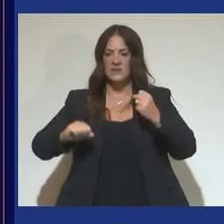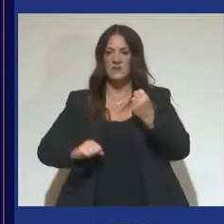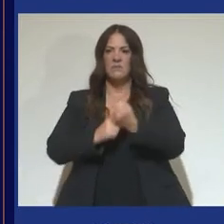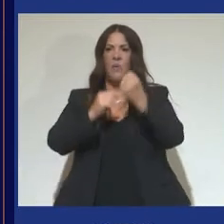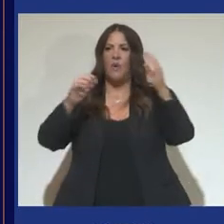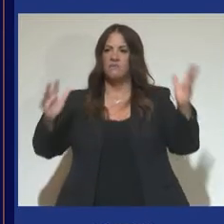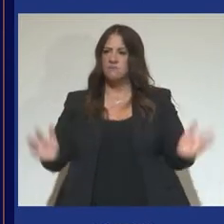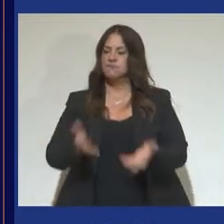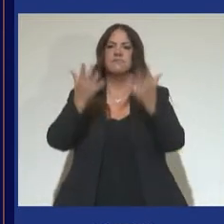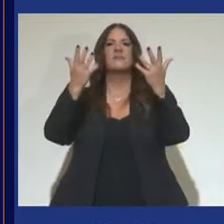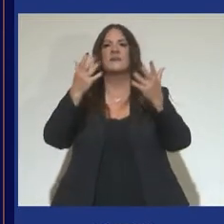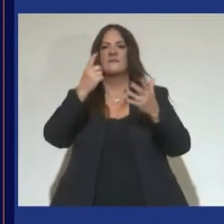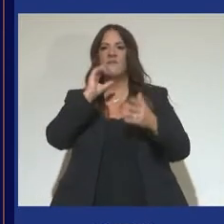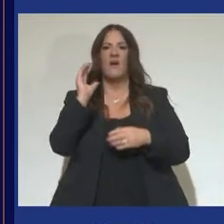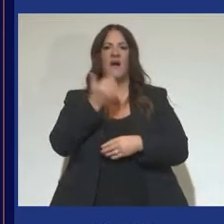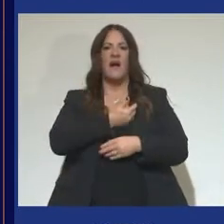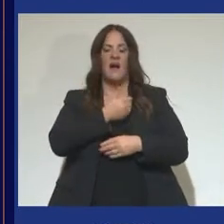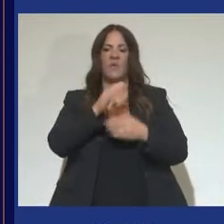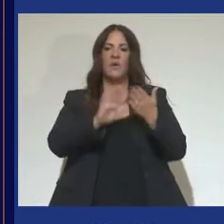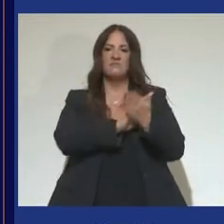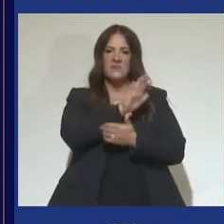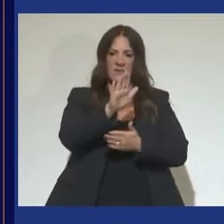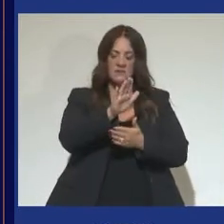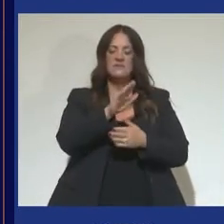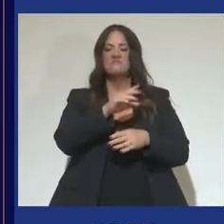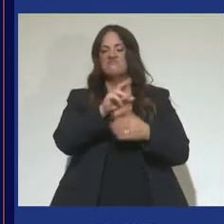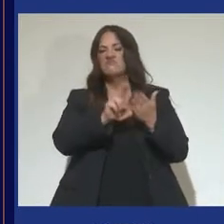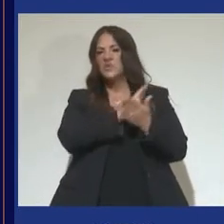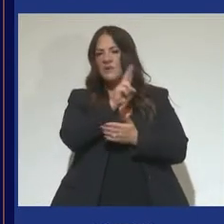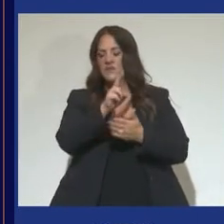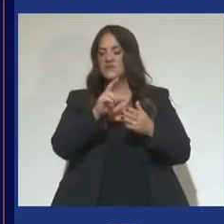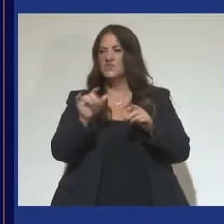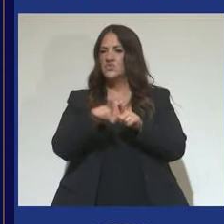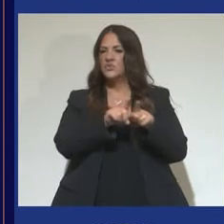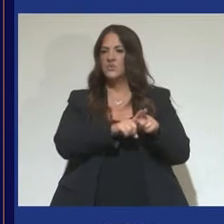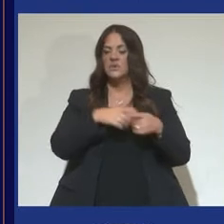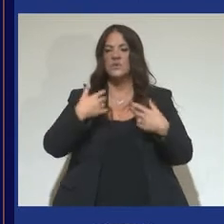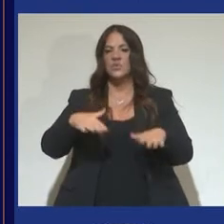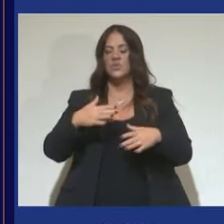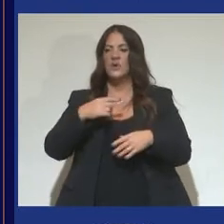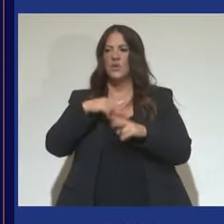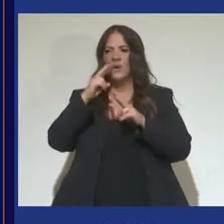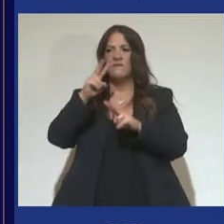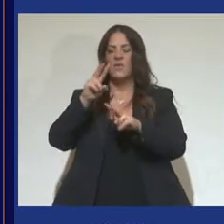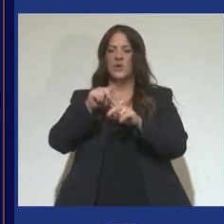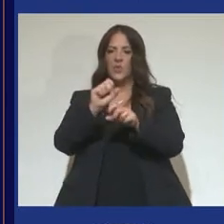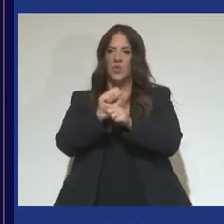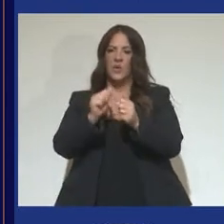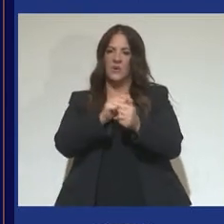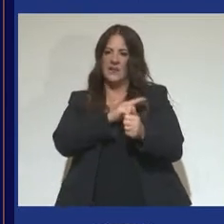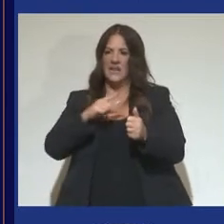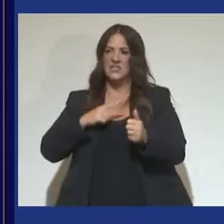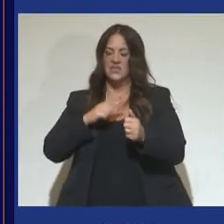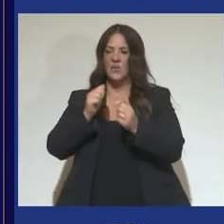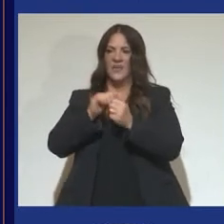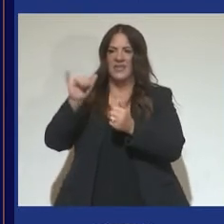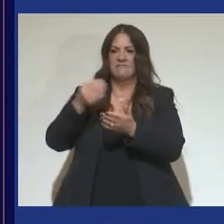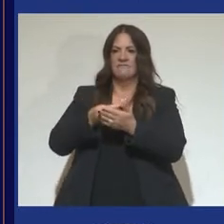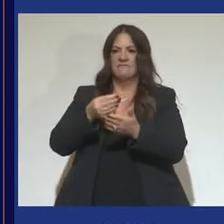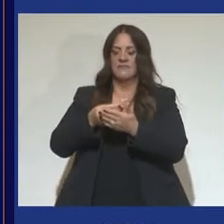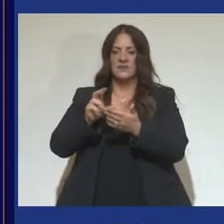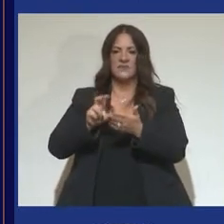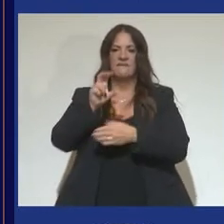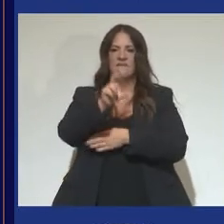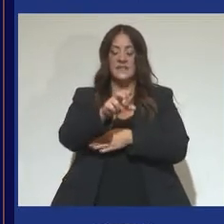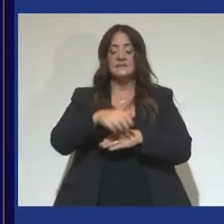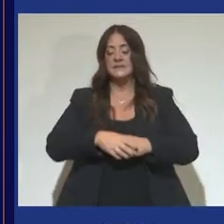de apoyo particularmente en uso y cs y estamos muy ansiosos de trabajar con la legislatura y con los